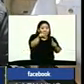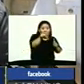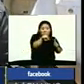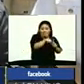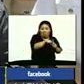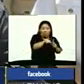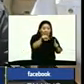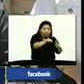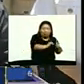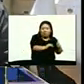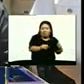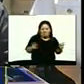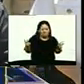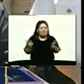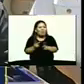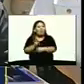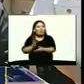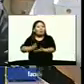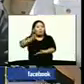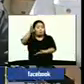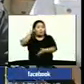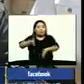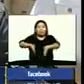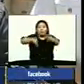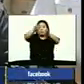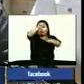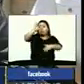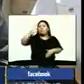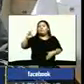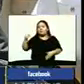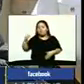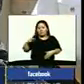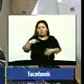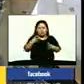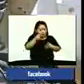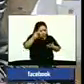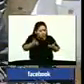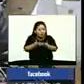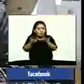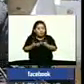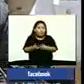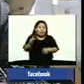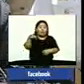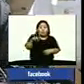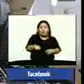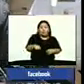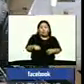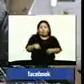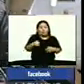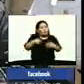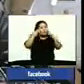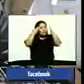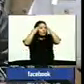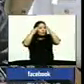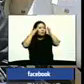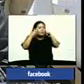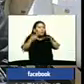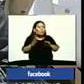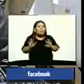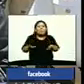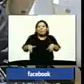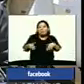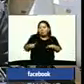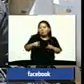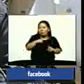animales y la Fiscalía General está dispuesta a dar con el paradero de ellos. Hasta el momento no tenemos un móvil y estamos